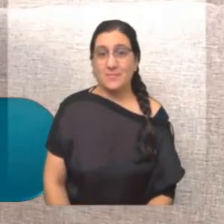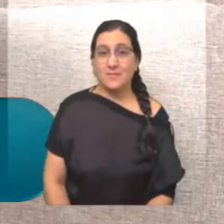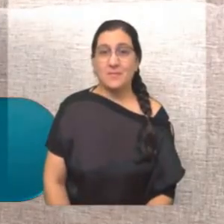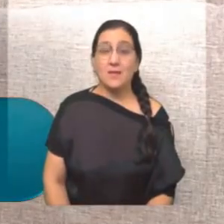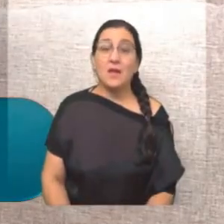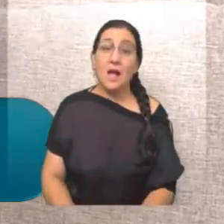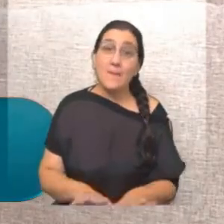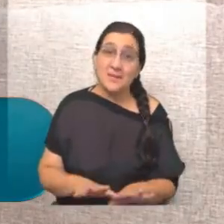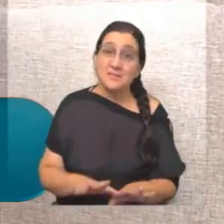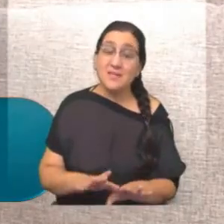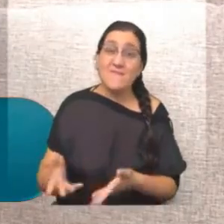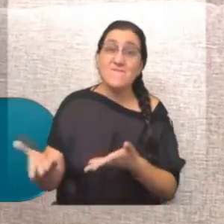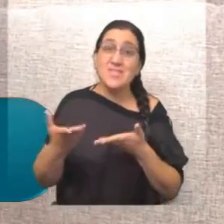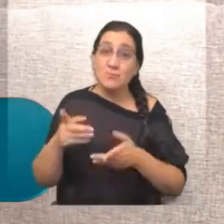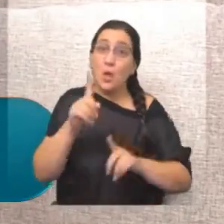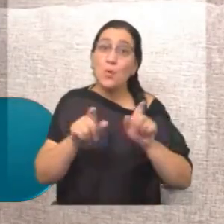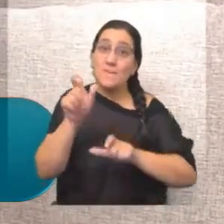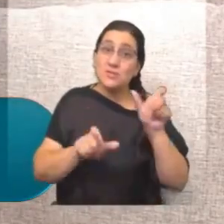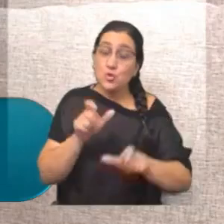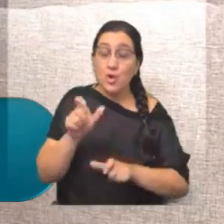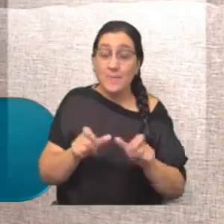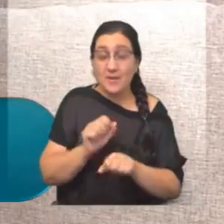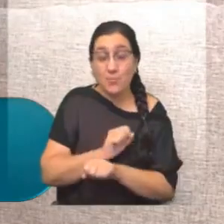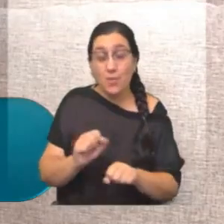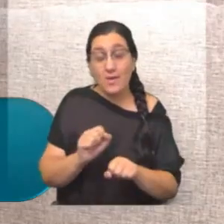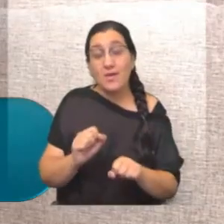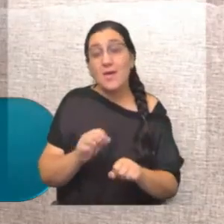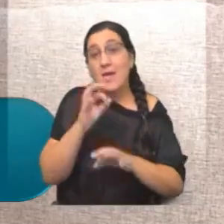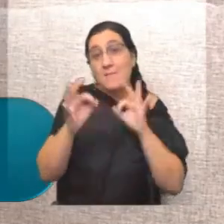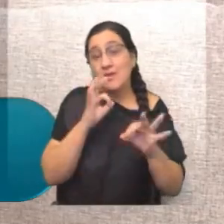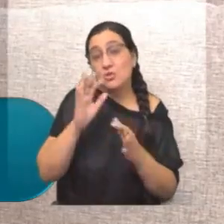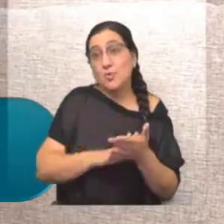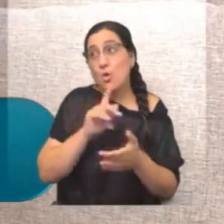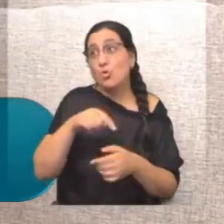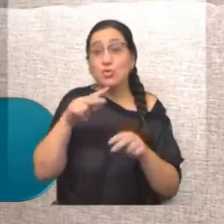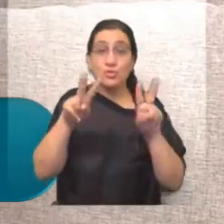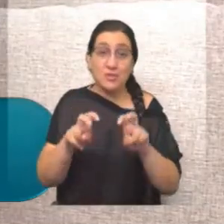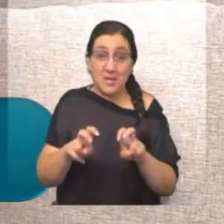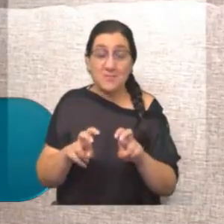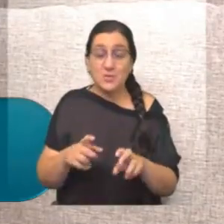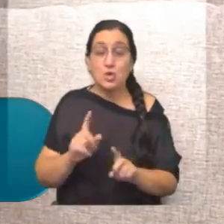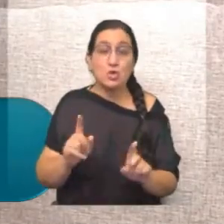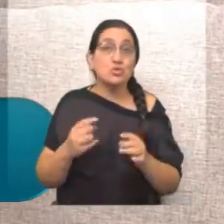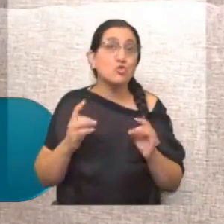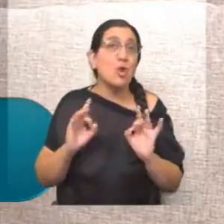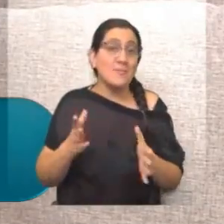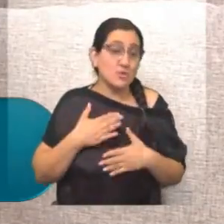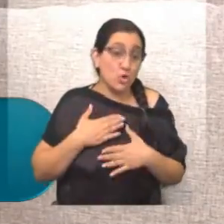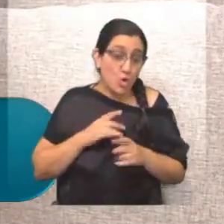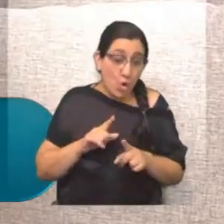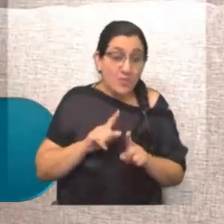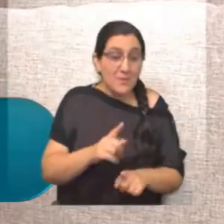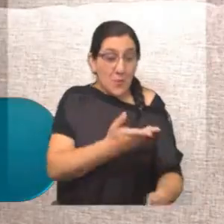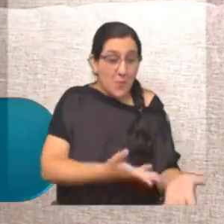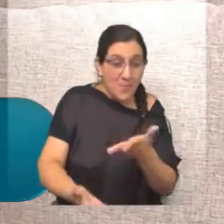como otra visión de algunas temáticas también. Así, bueno, la gente que está escuchando del otro lado no solo tiene la visión de un solo fisioterapeuta, sino que puede tener la visión